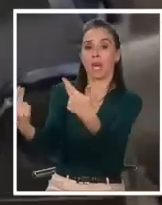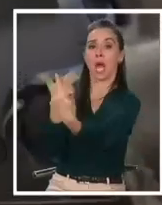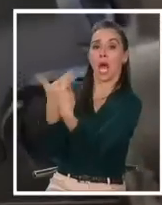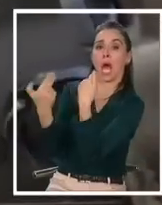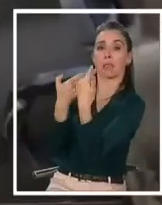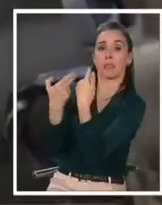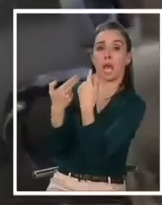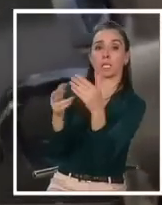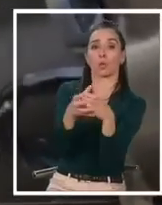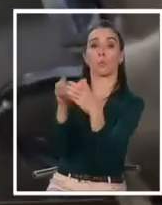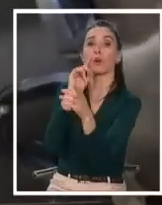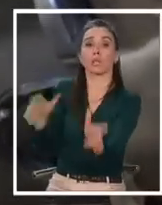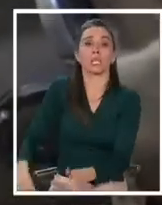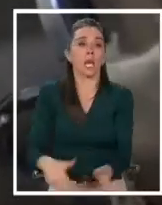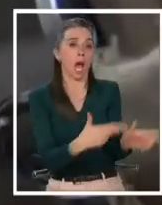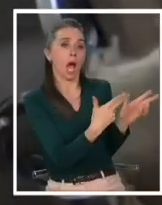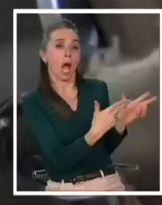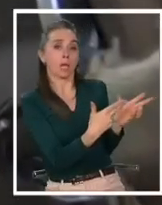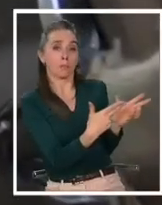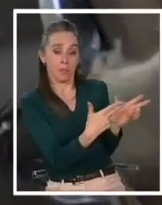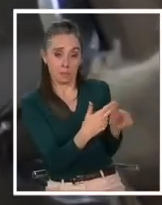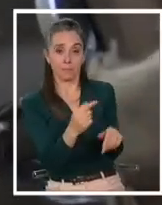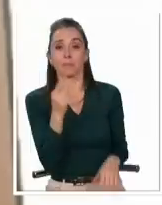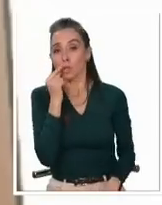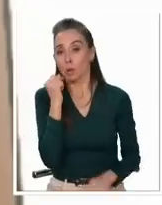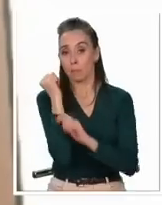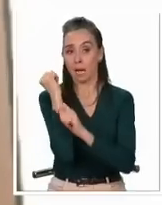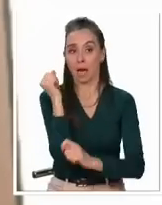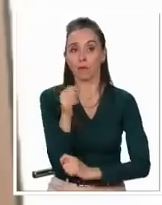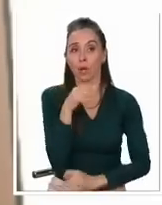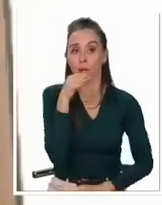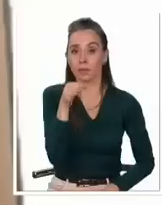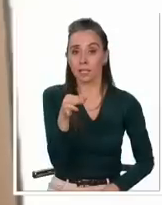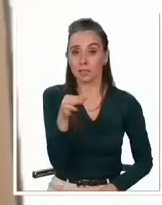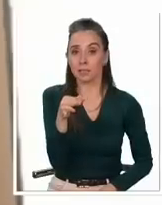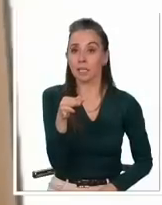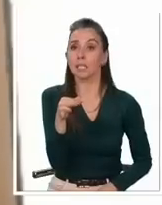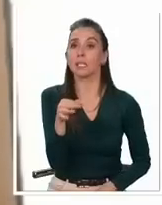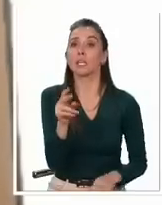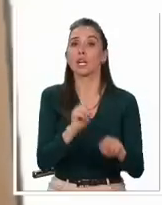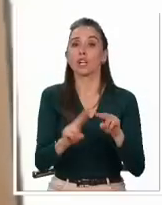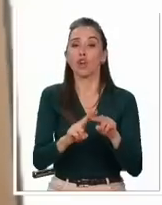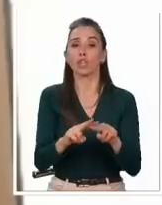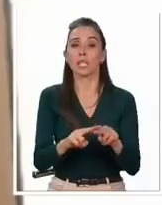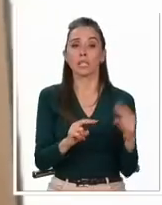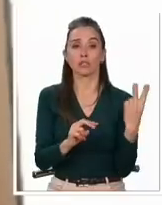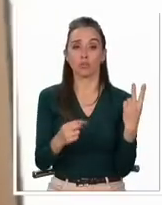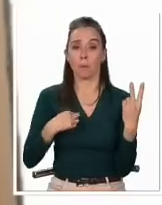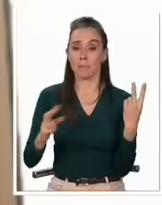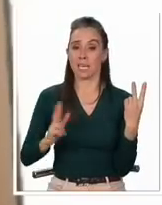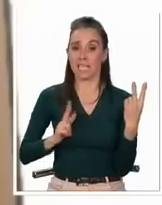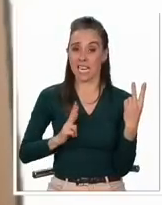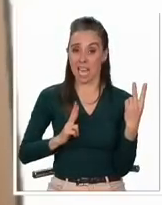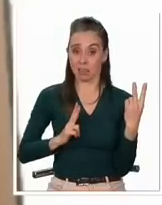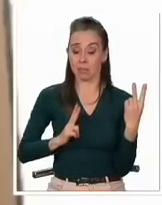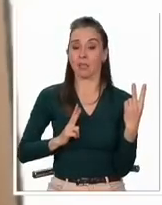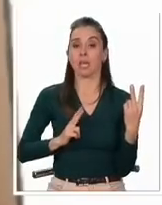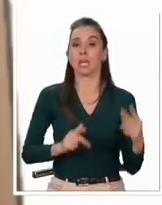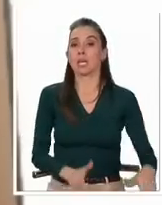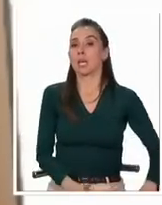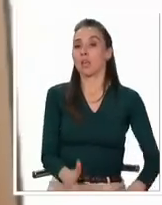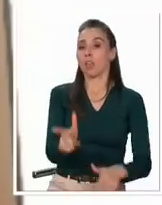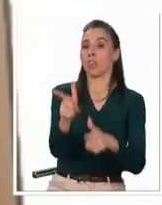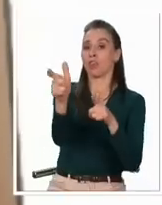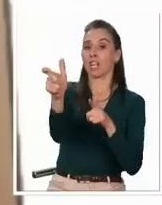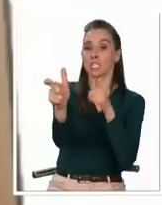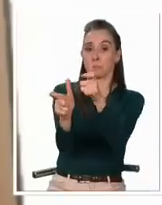ataque de grupos armados. Porque la acción realizada por mis clientes, esto es disparar, es